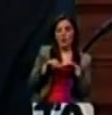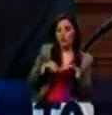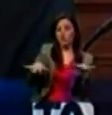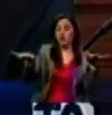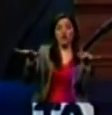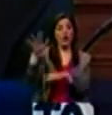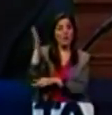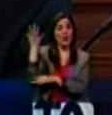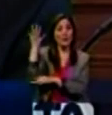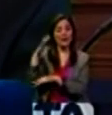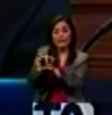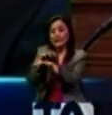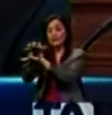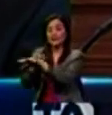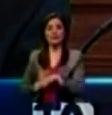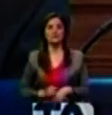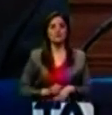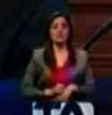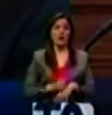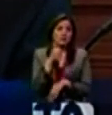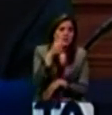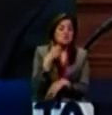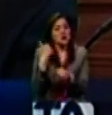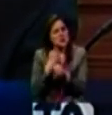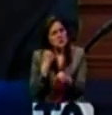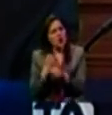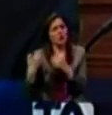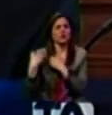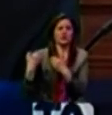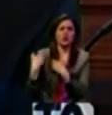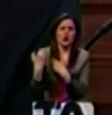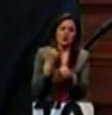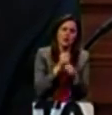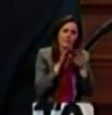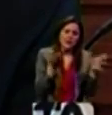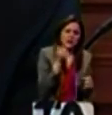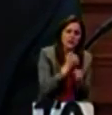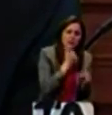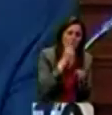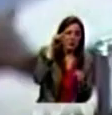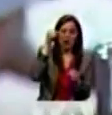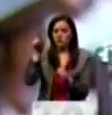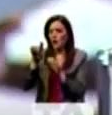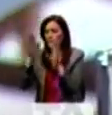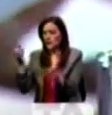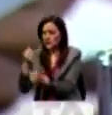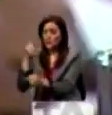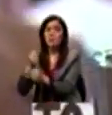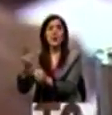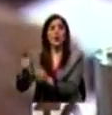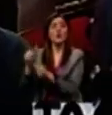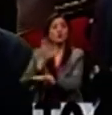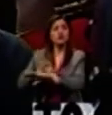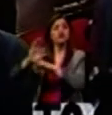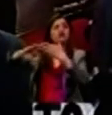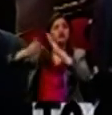forma responsable, con una mesa de trabajo entre el gobierno y, por supuesto, las comunidades de regantes. Este fondo es parte